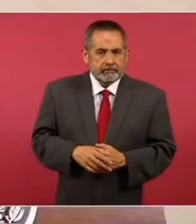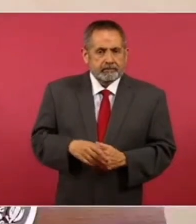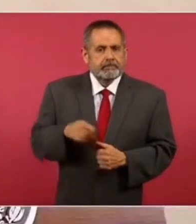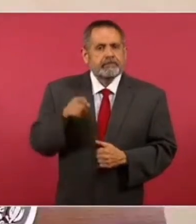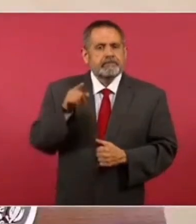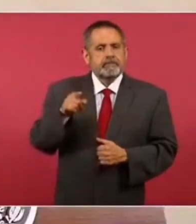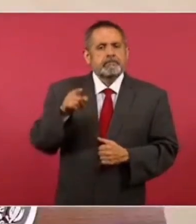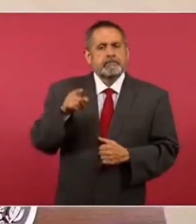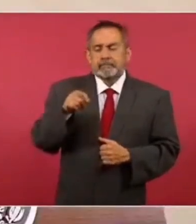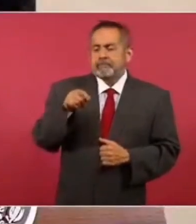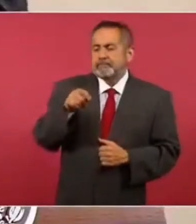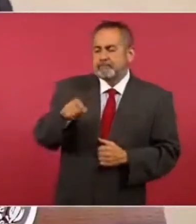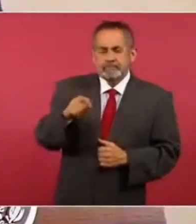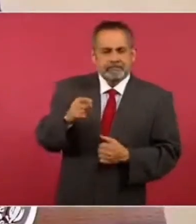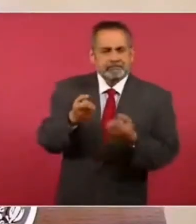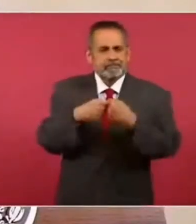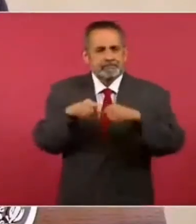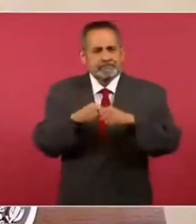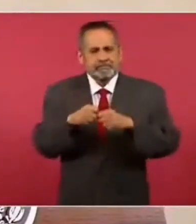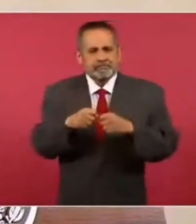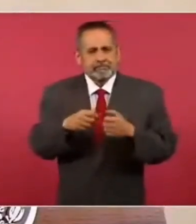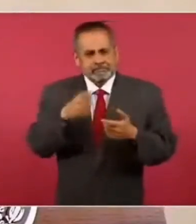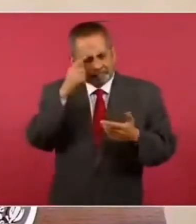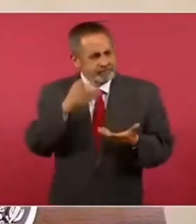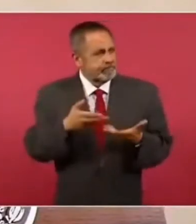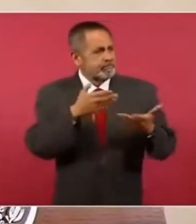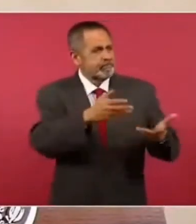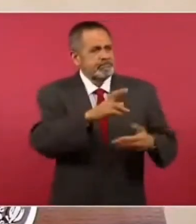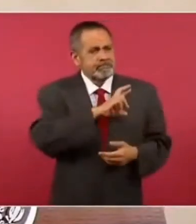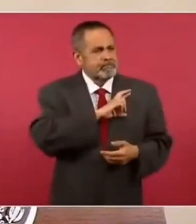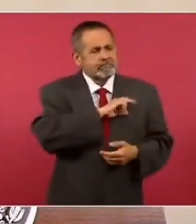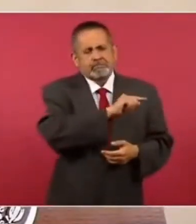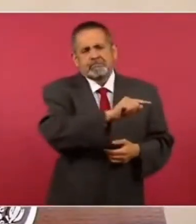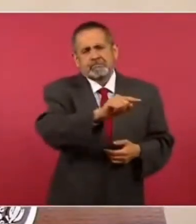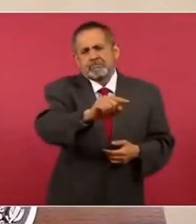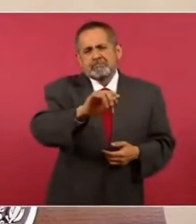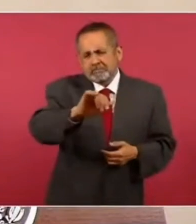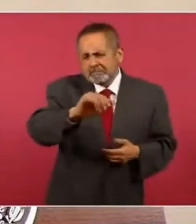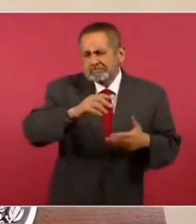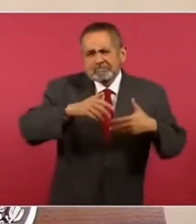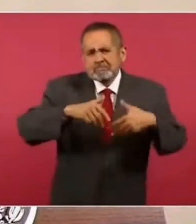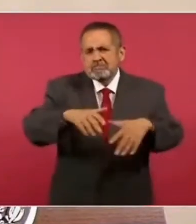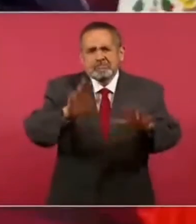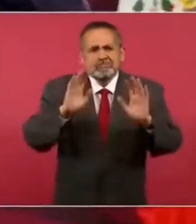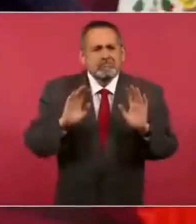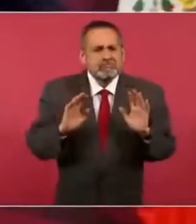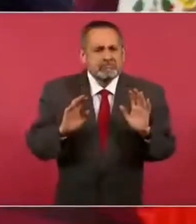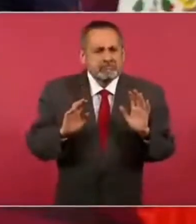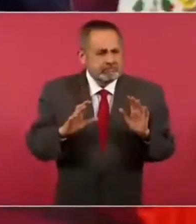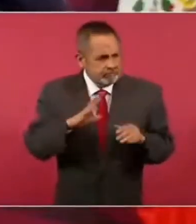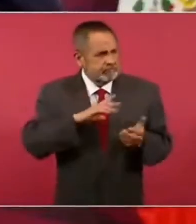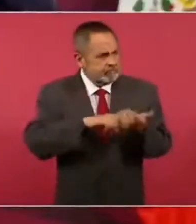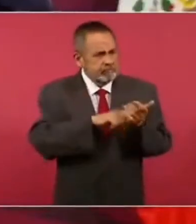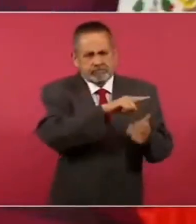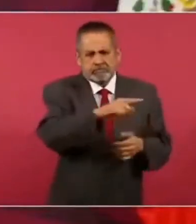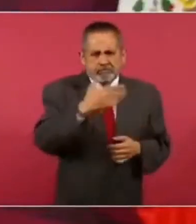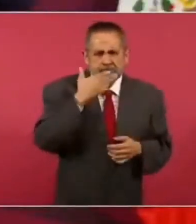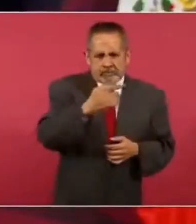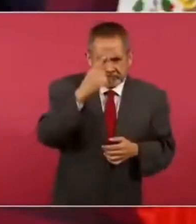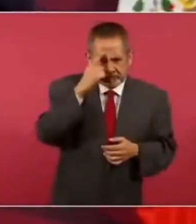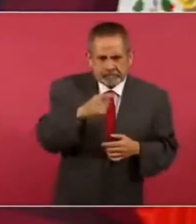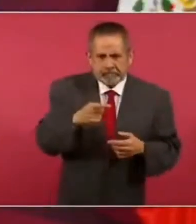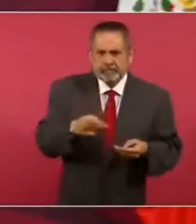ofrecer servicio a particulares. No, existen aseguradoras y deberían de existir